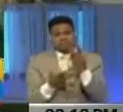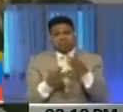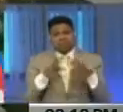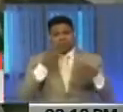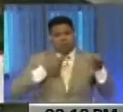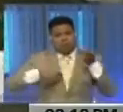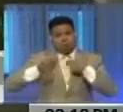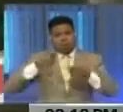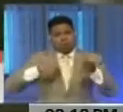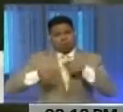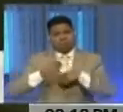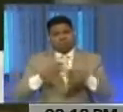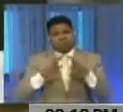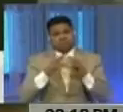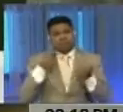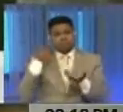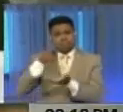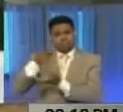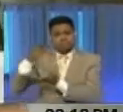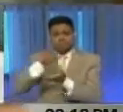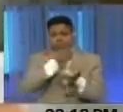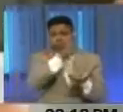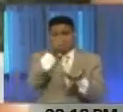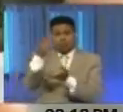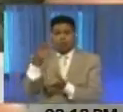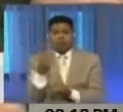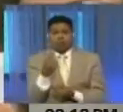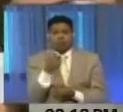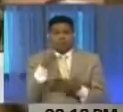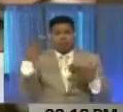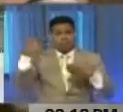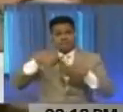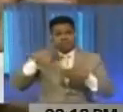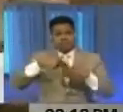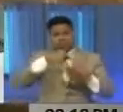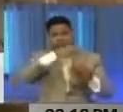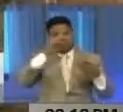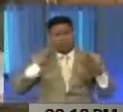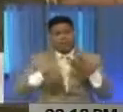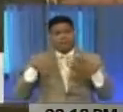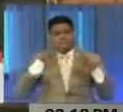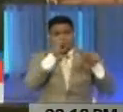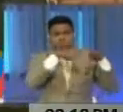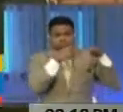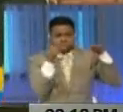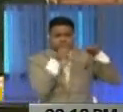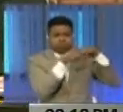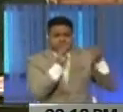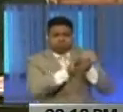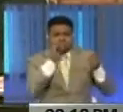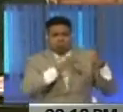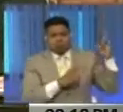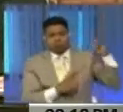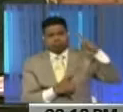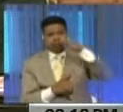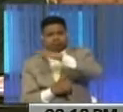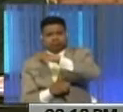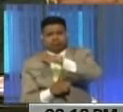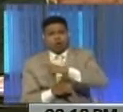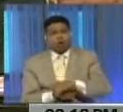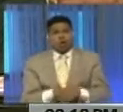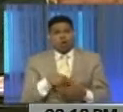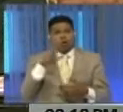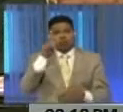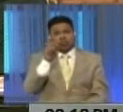comerciales, de inversiones, económicos, petroleros, mineros, aéreos, con